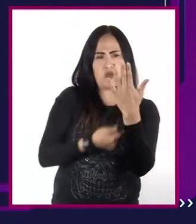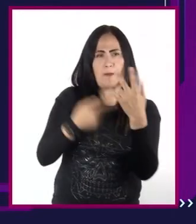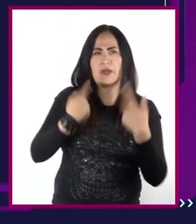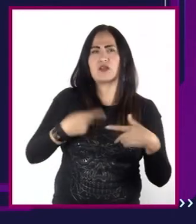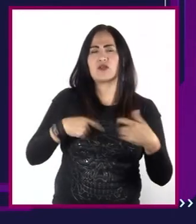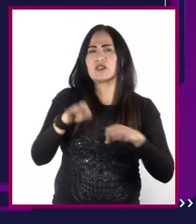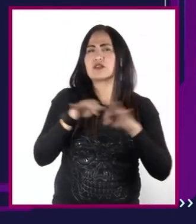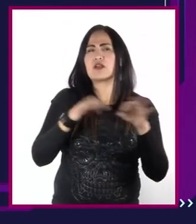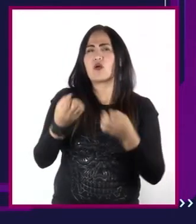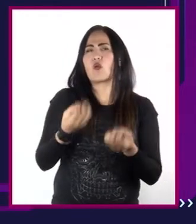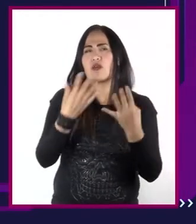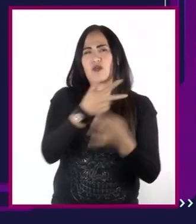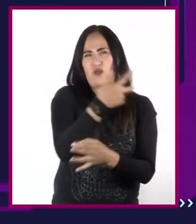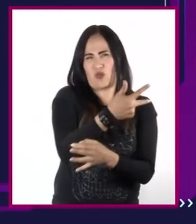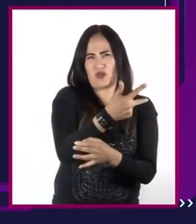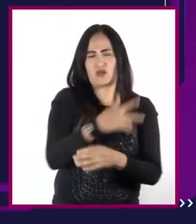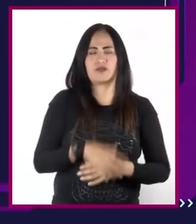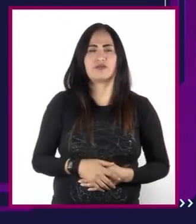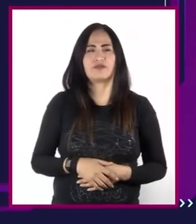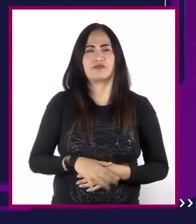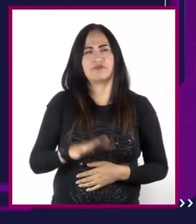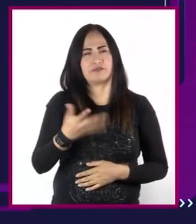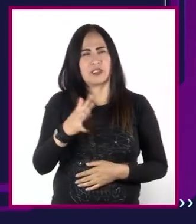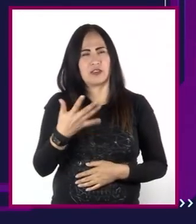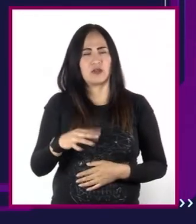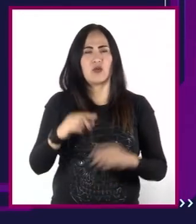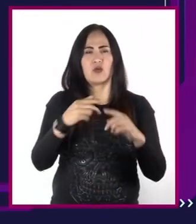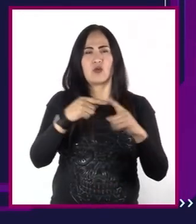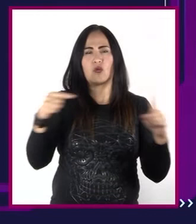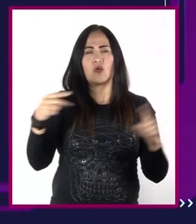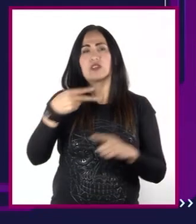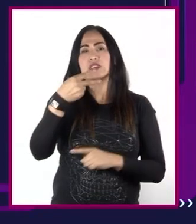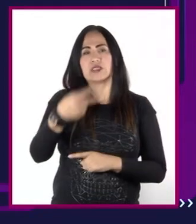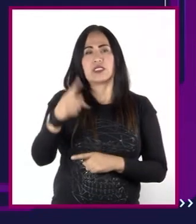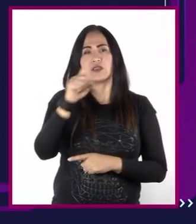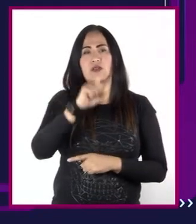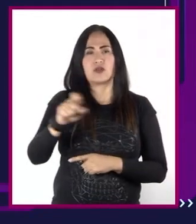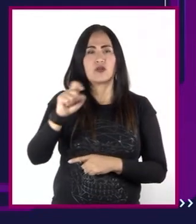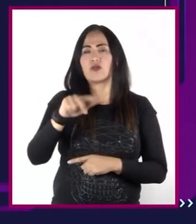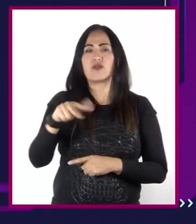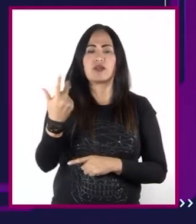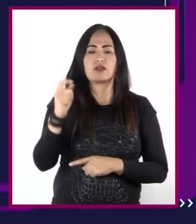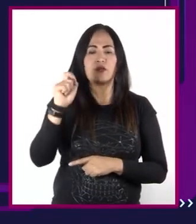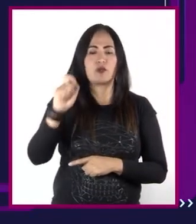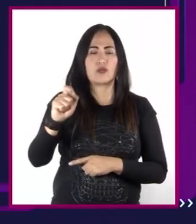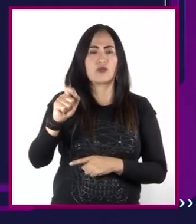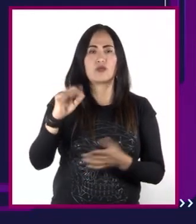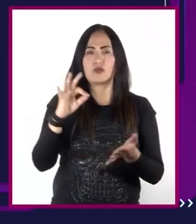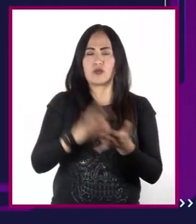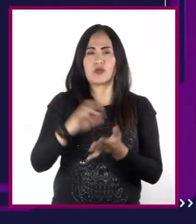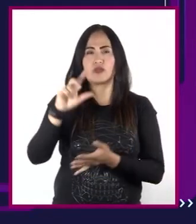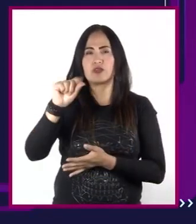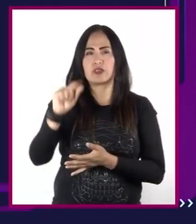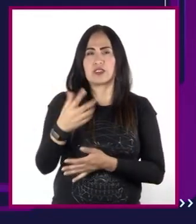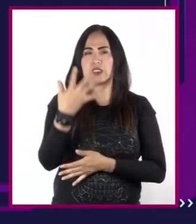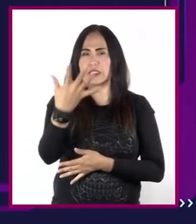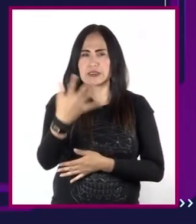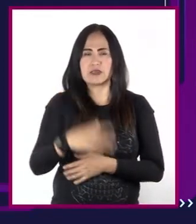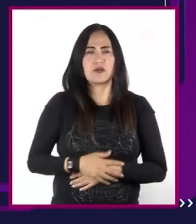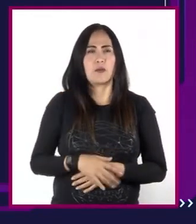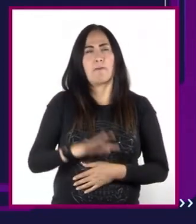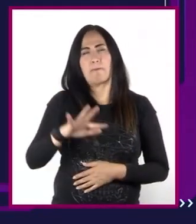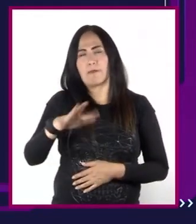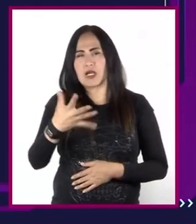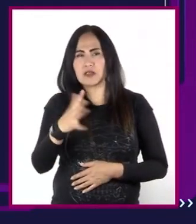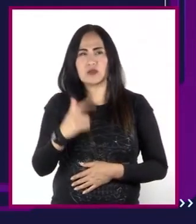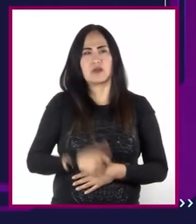Luis. Por lo tanto, la media aritmética es igual a 113.75. Es decir, en promedio, el